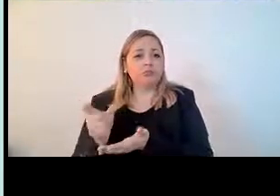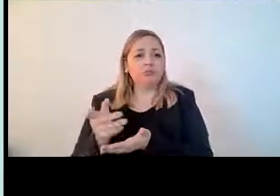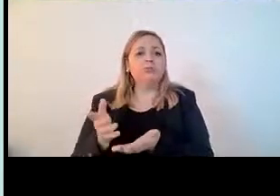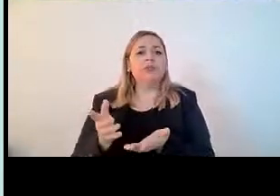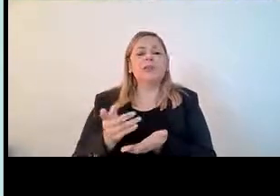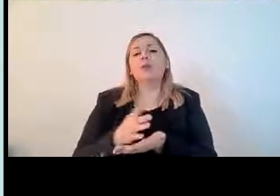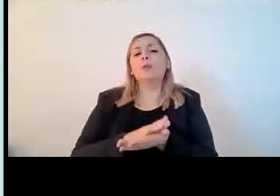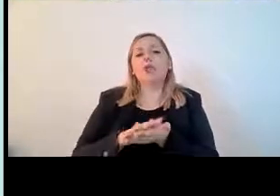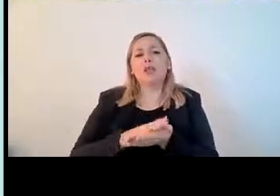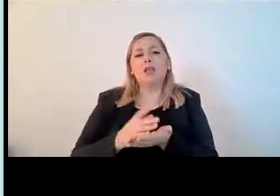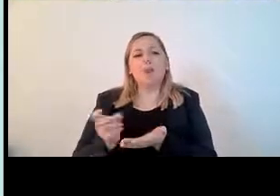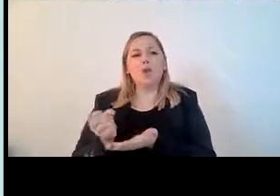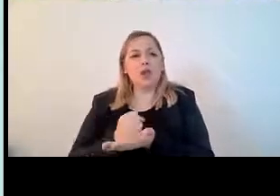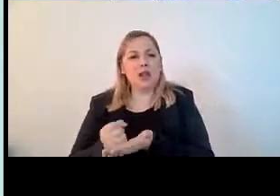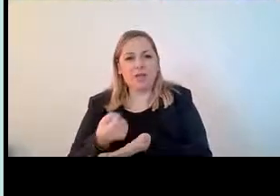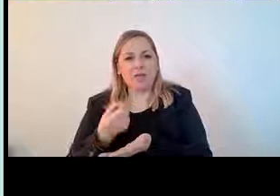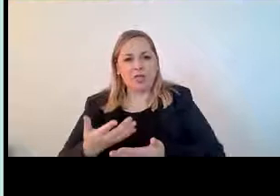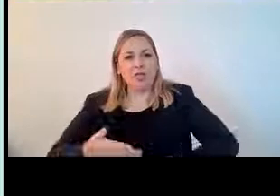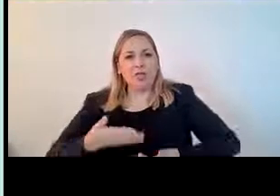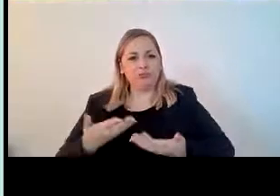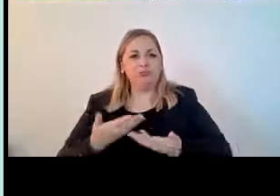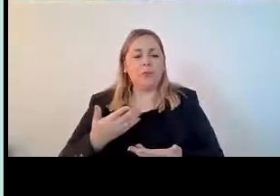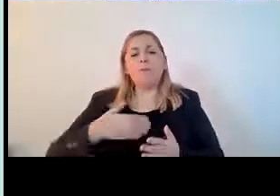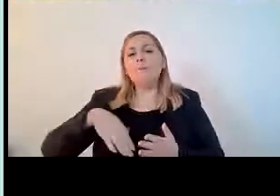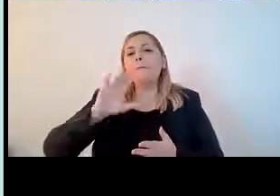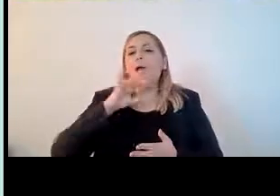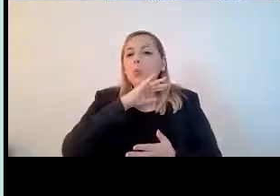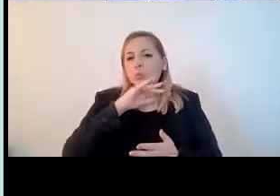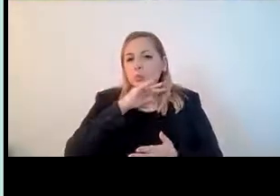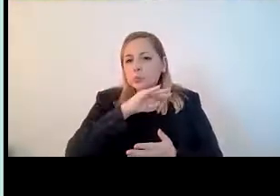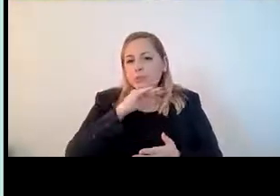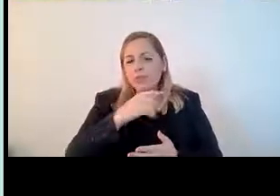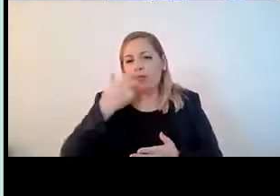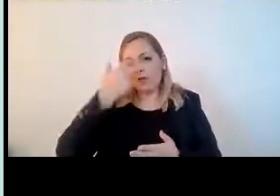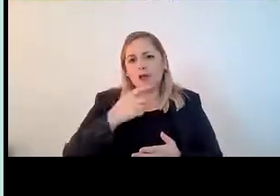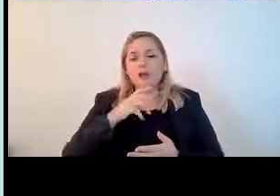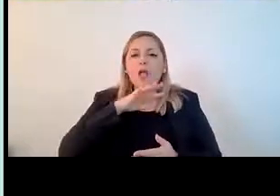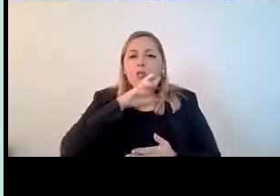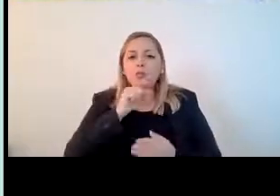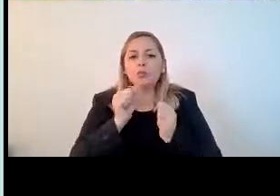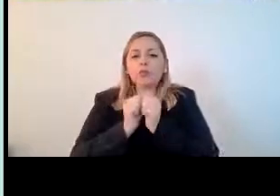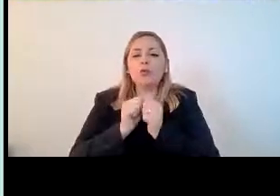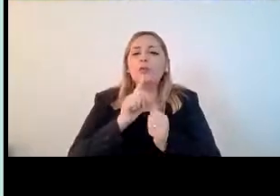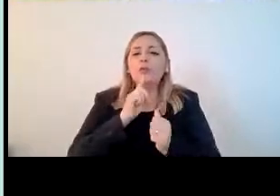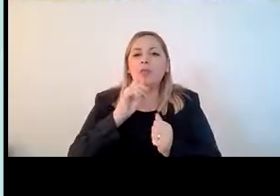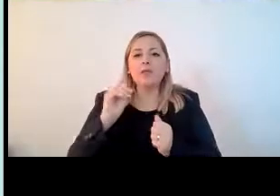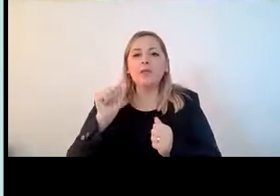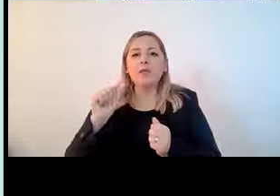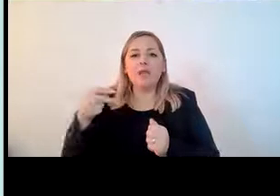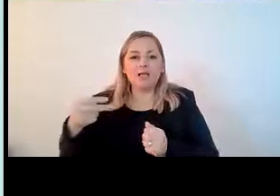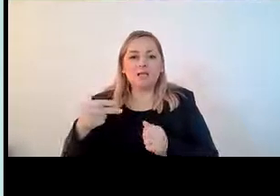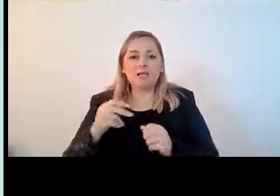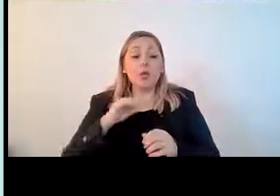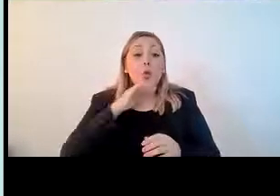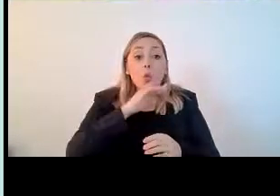drogas estimulantes, la medicación más utilizada en adultos con TDAH, y tenemos que reconocer que el uso ha aumentado dramática